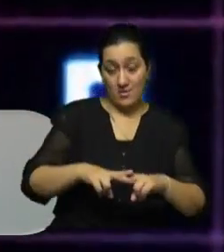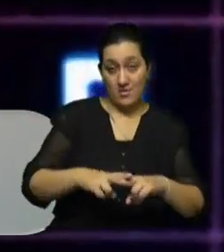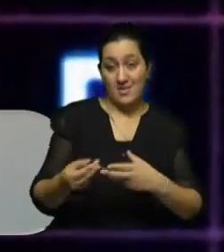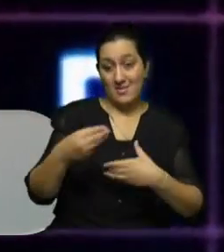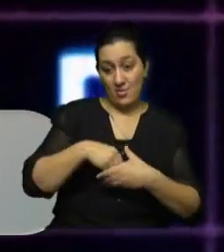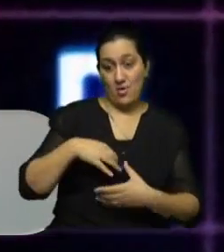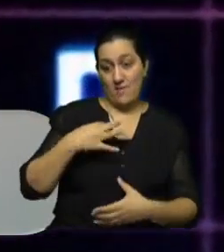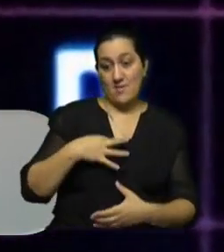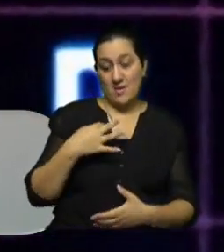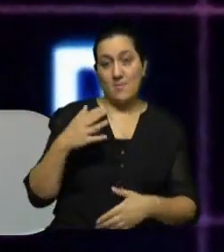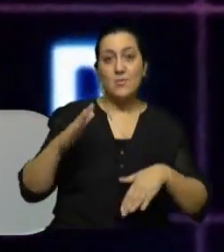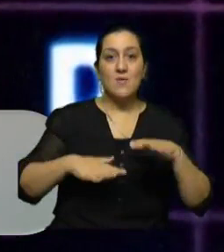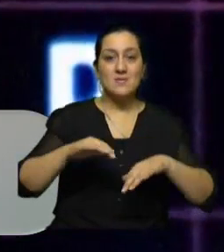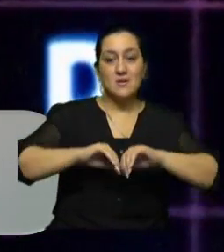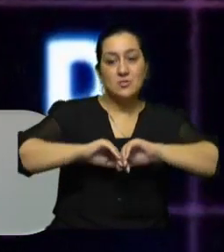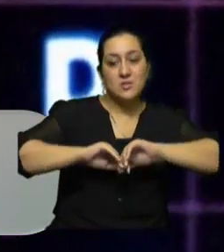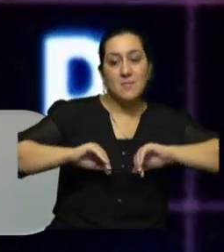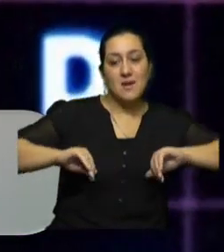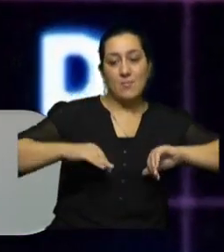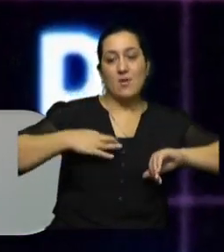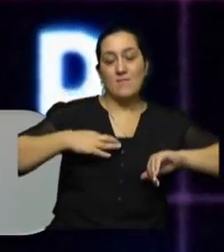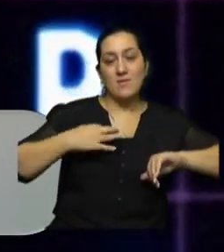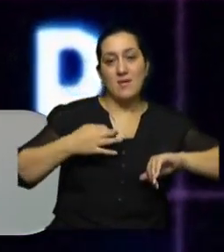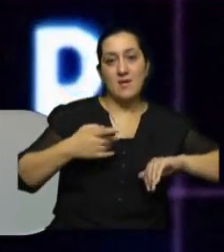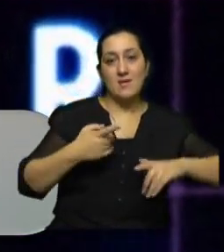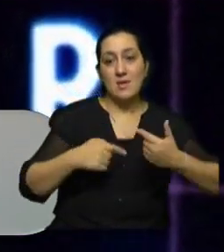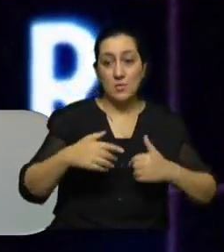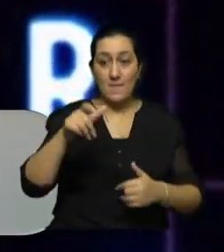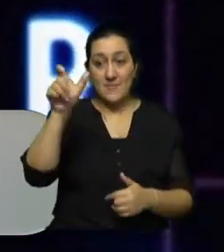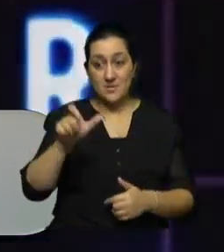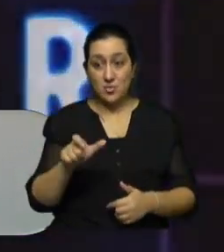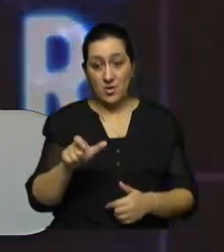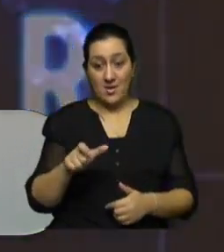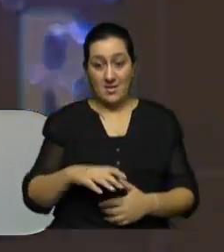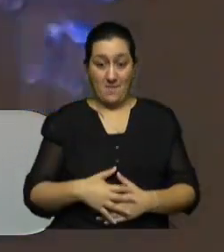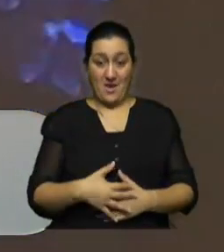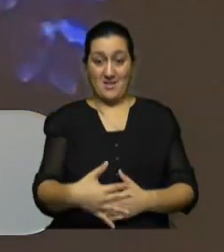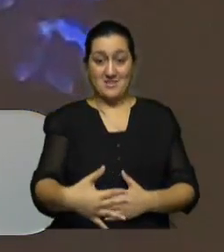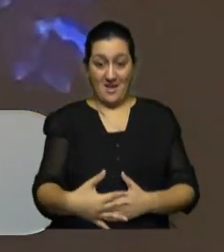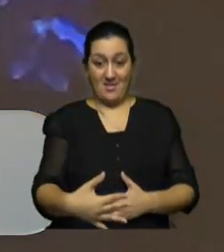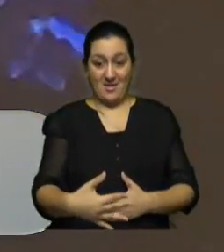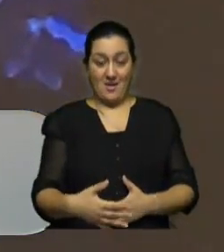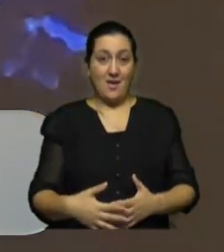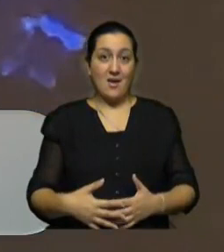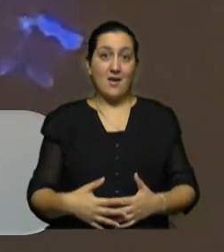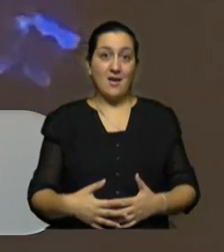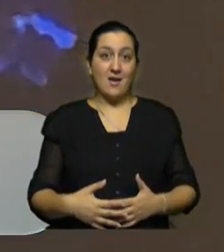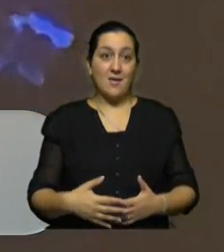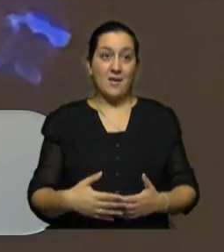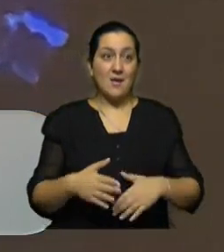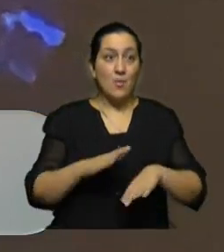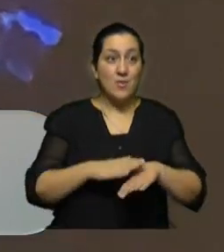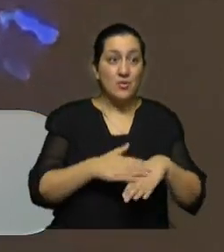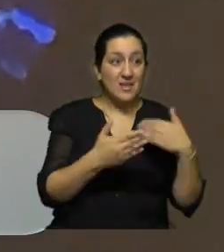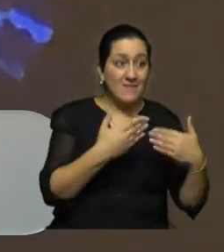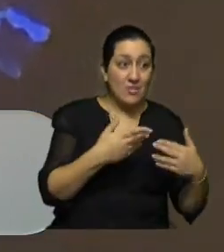algo que es, que a veces lo separamos de la vida, y hay alguien que está gestando una vida durante el momento que se está hablando de la muerte, es una locura. Y ellas tienen una